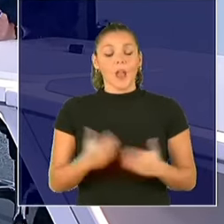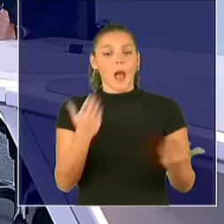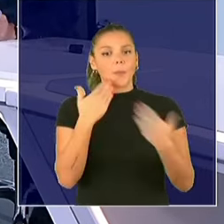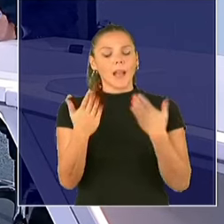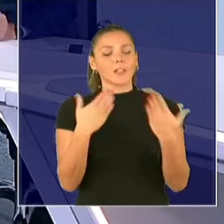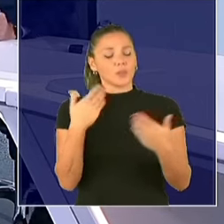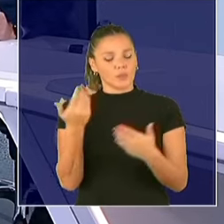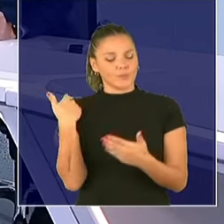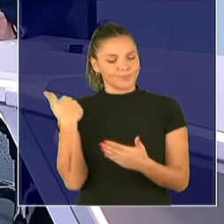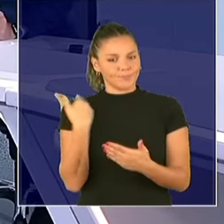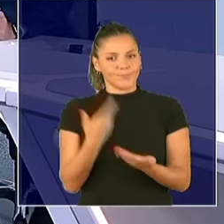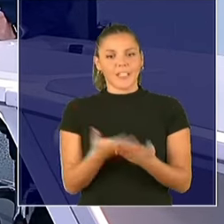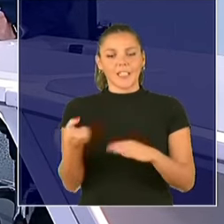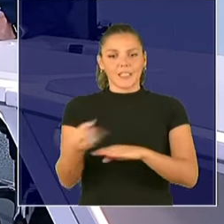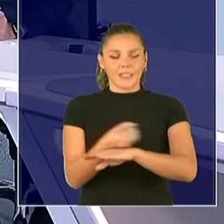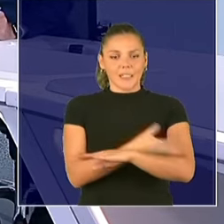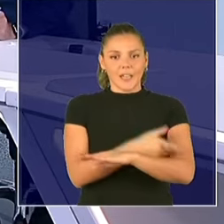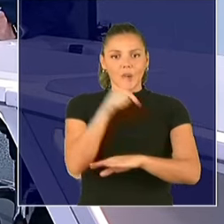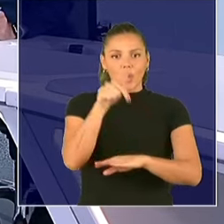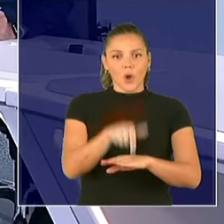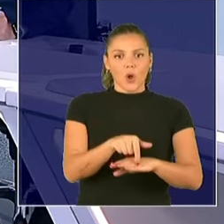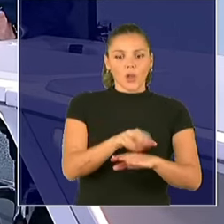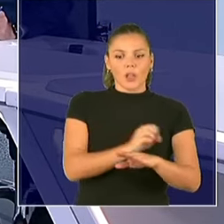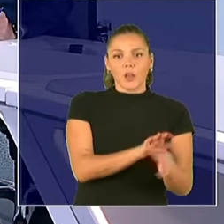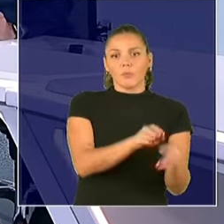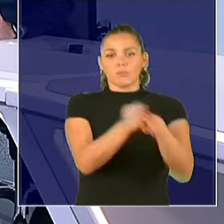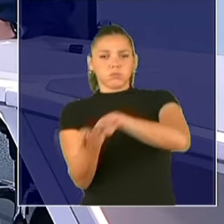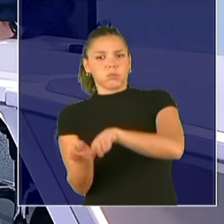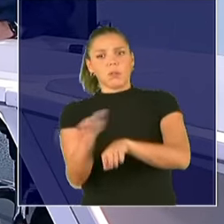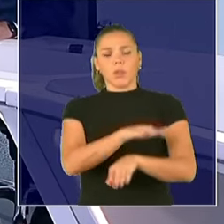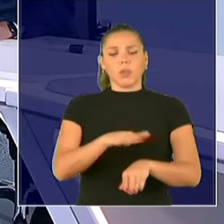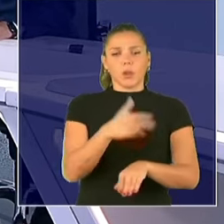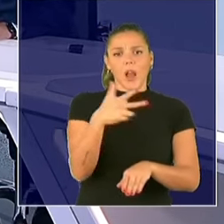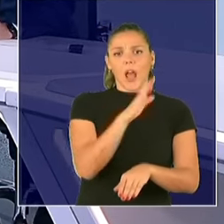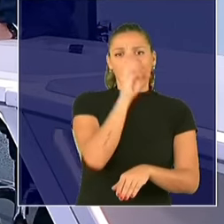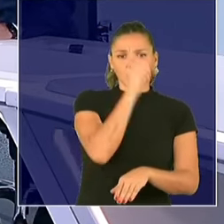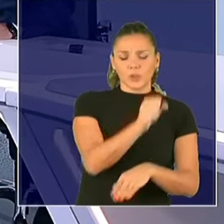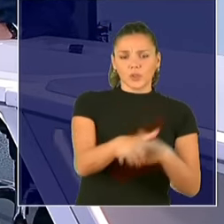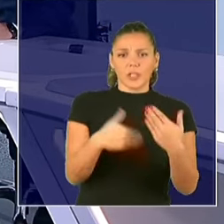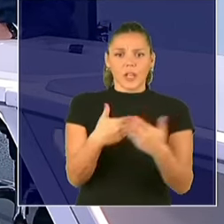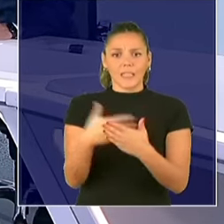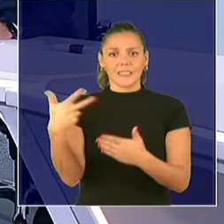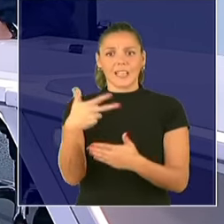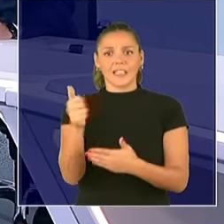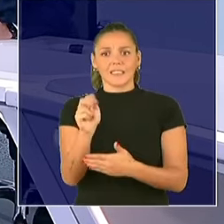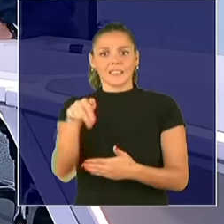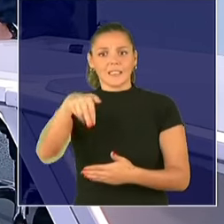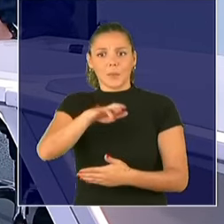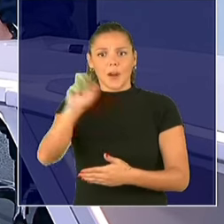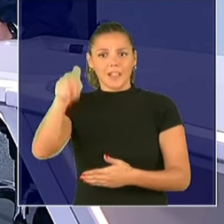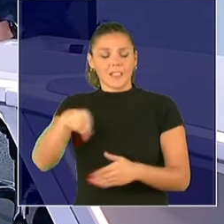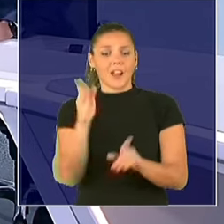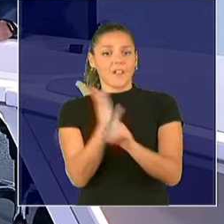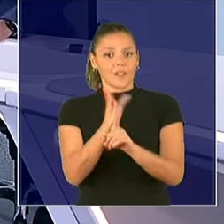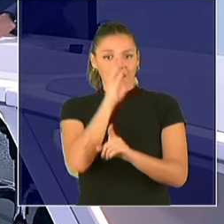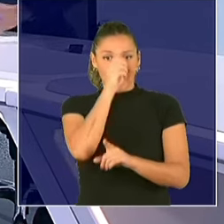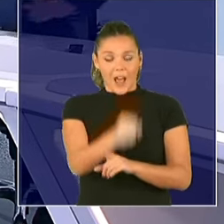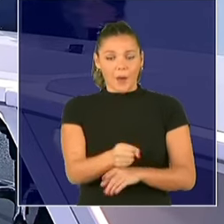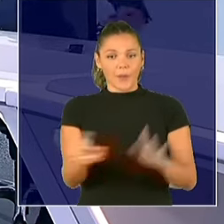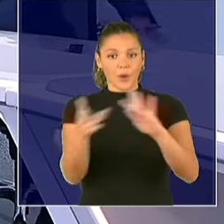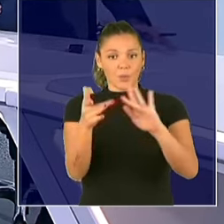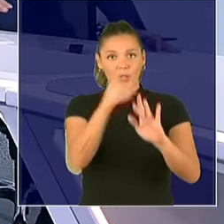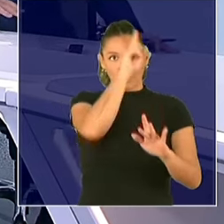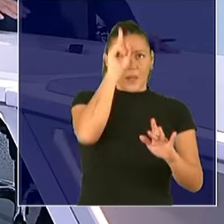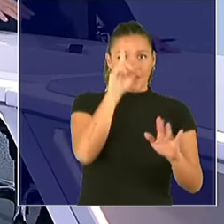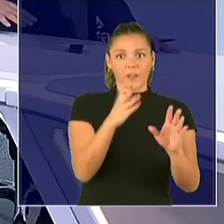incidente que ha afectado al tráfico ferroviario de alta velocidad que comunica Madrid con el resto del país. Nos preguntábamos, desde